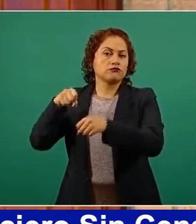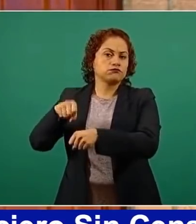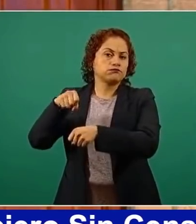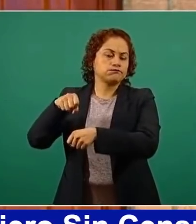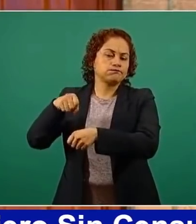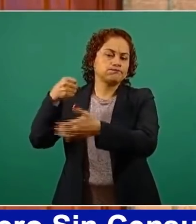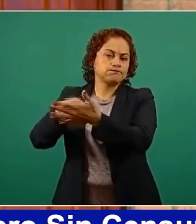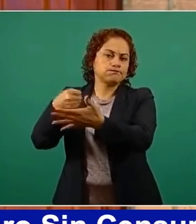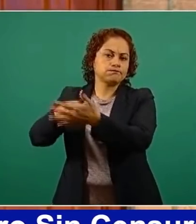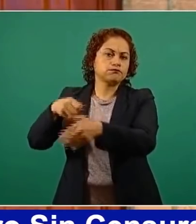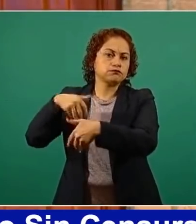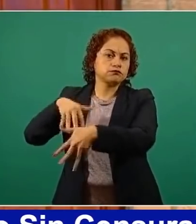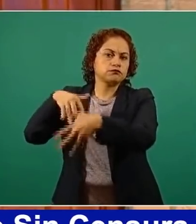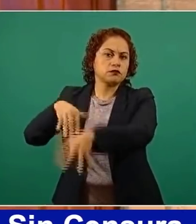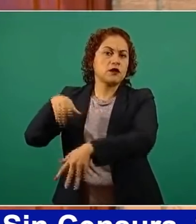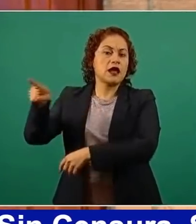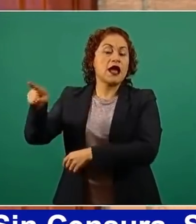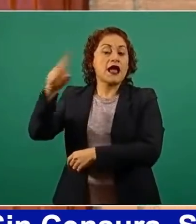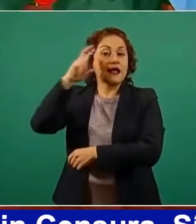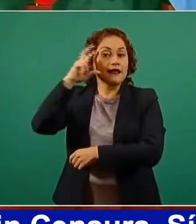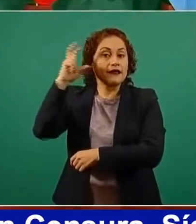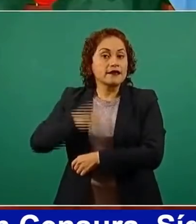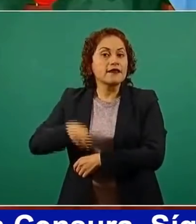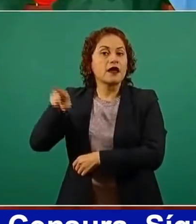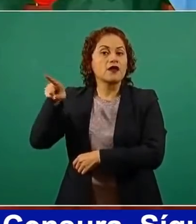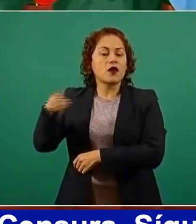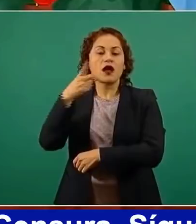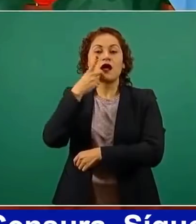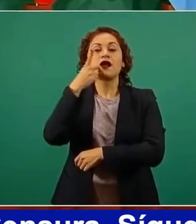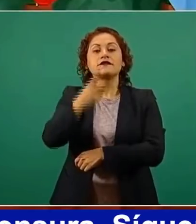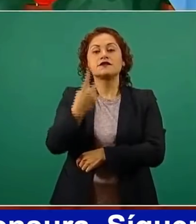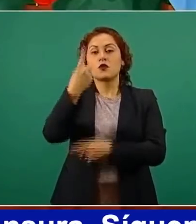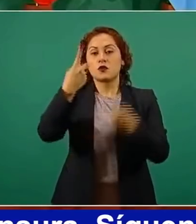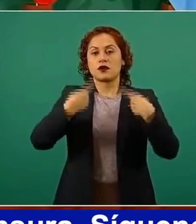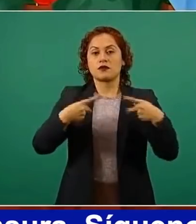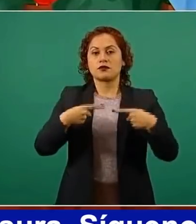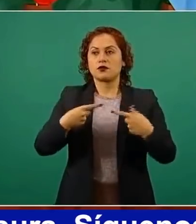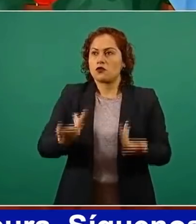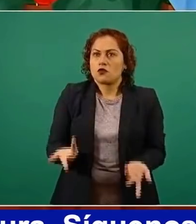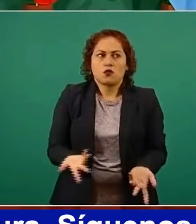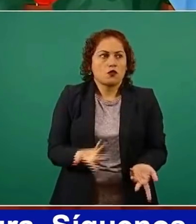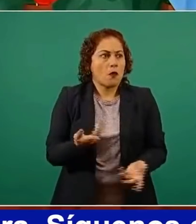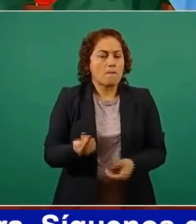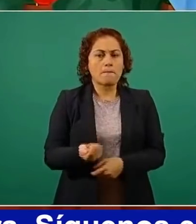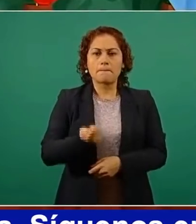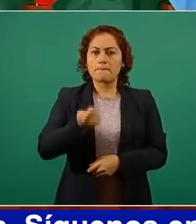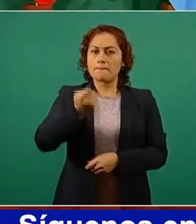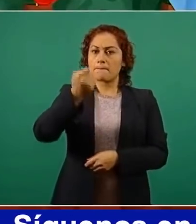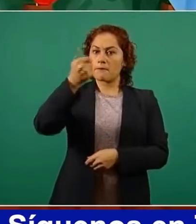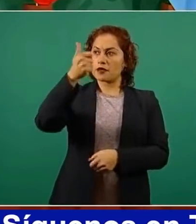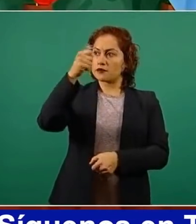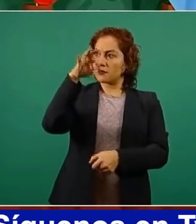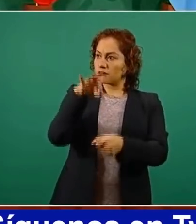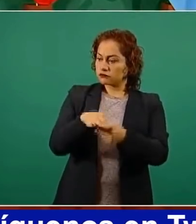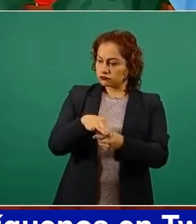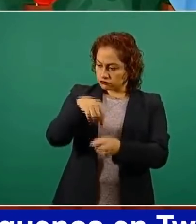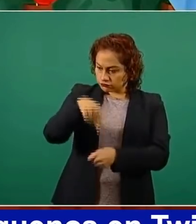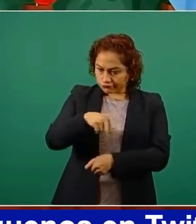en Tulancingo, su pueblo, era la primera vez que en realidad se había celebrado